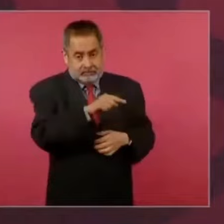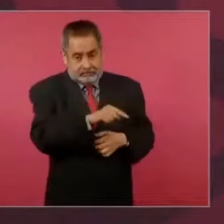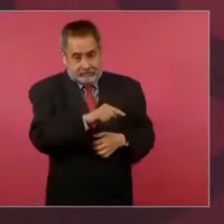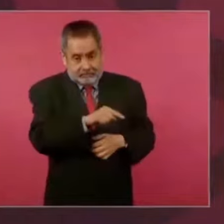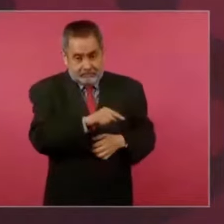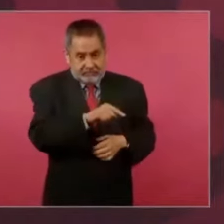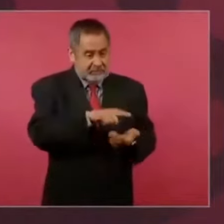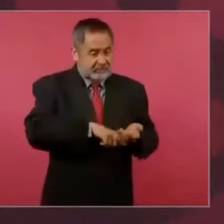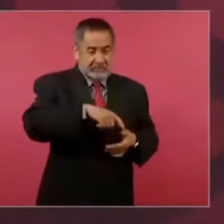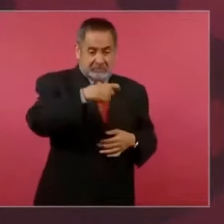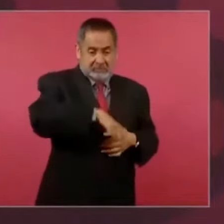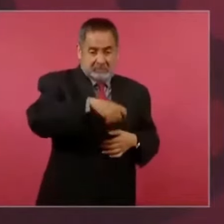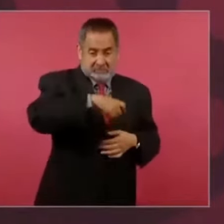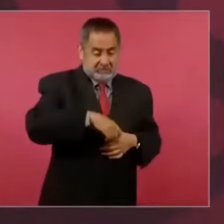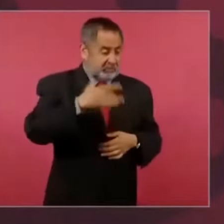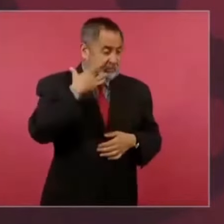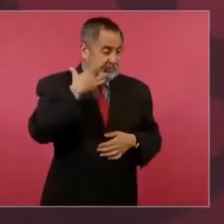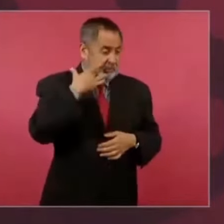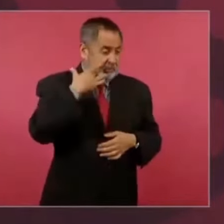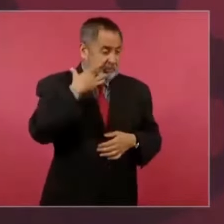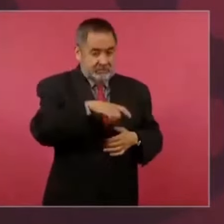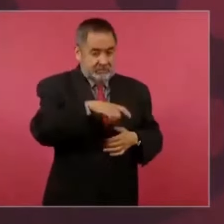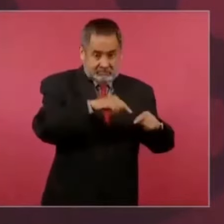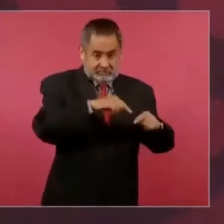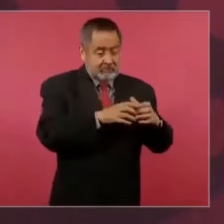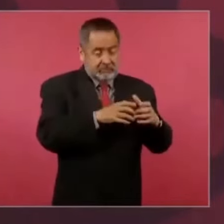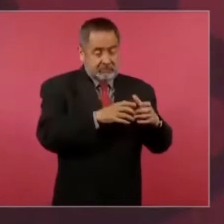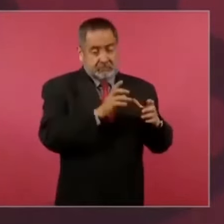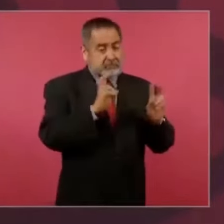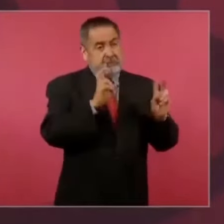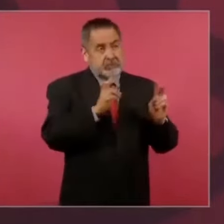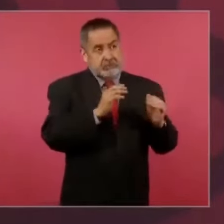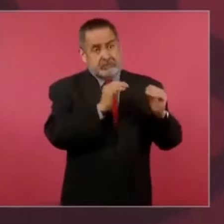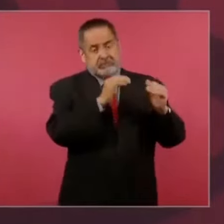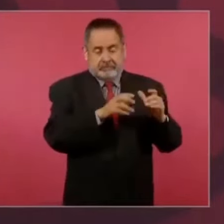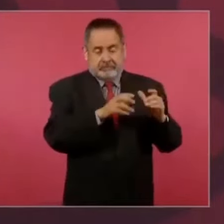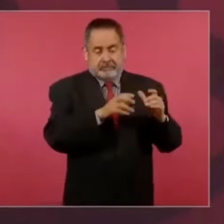la más alta sociedad